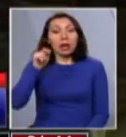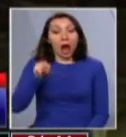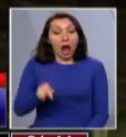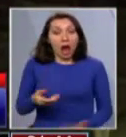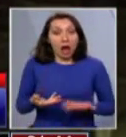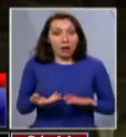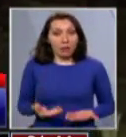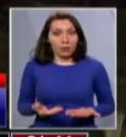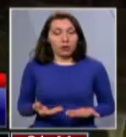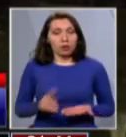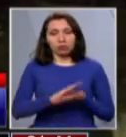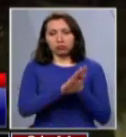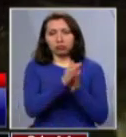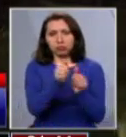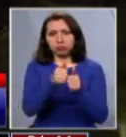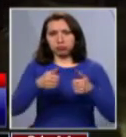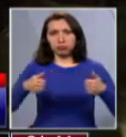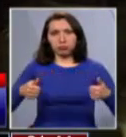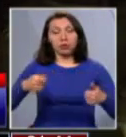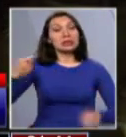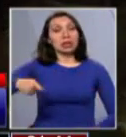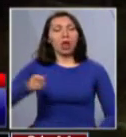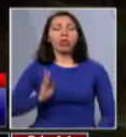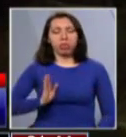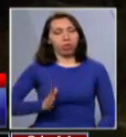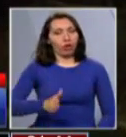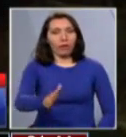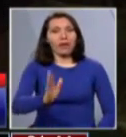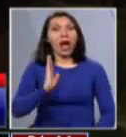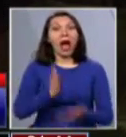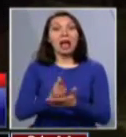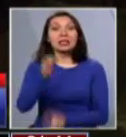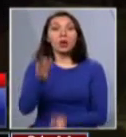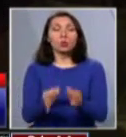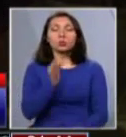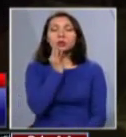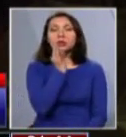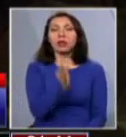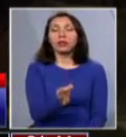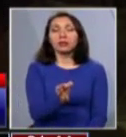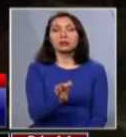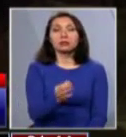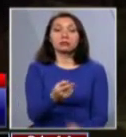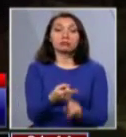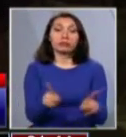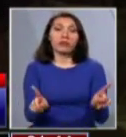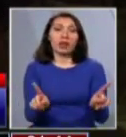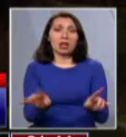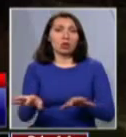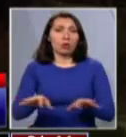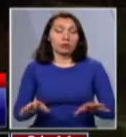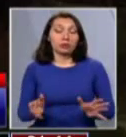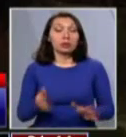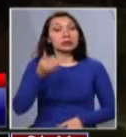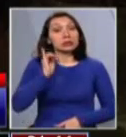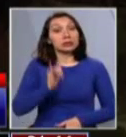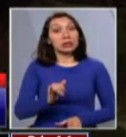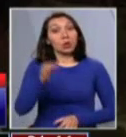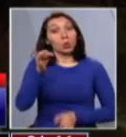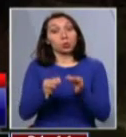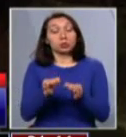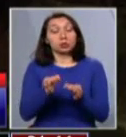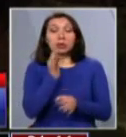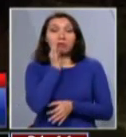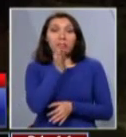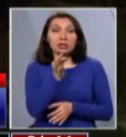este minuto todos los que están ahí tienen que seguir hasta que la justicia diga lo contrario si es que la justicia